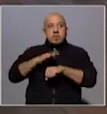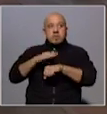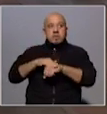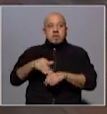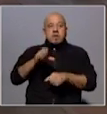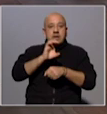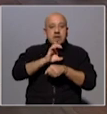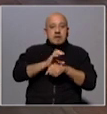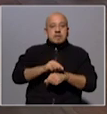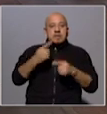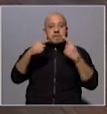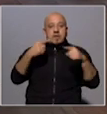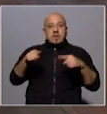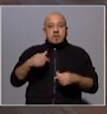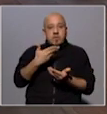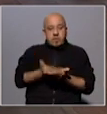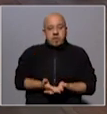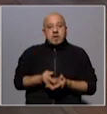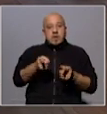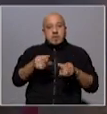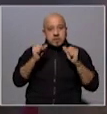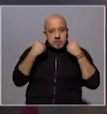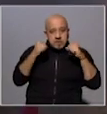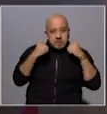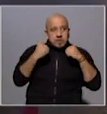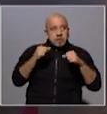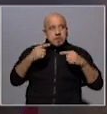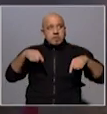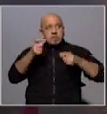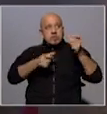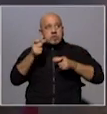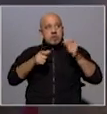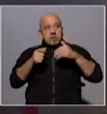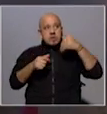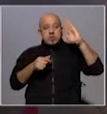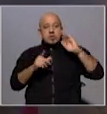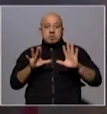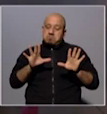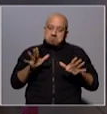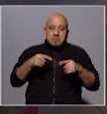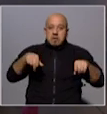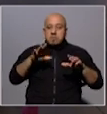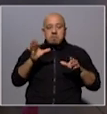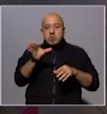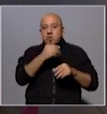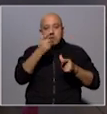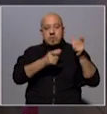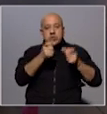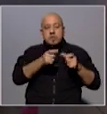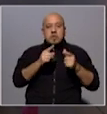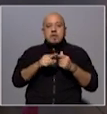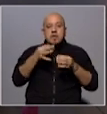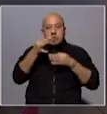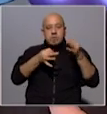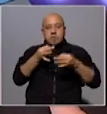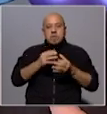clases que tendrán variadas propuestas si bien los ejercicios están destinados a personas mayores son aptos para todo público explicó daniel leite en forma y